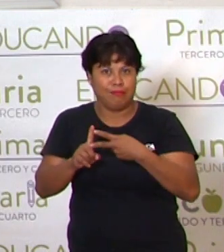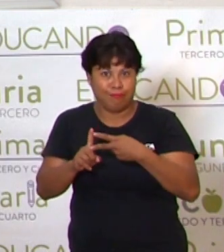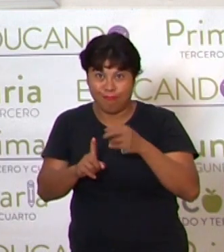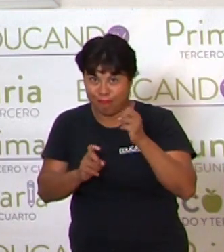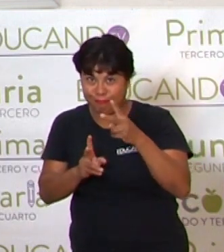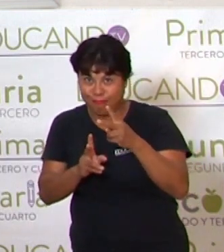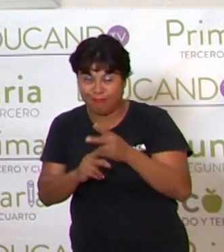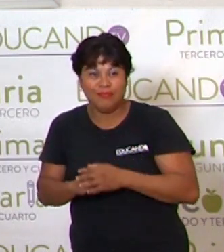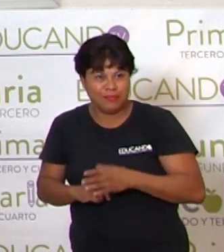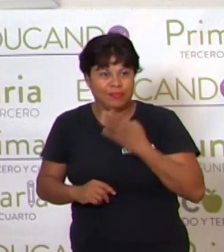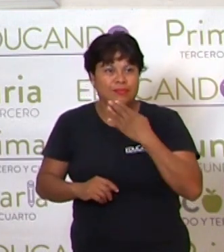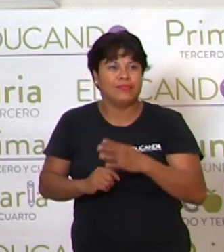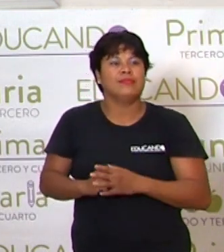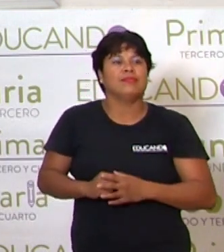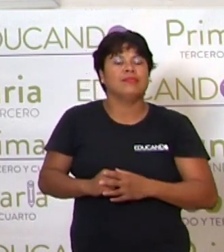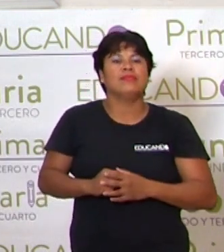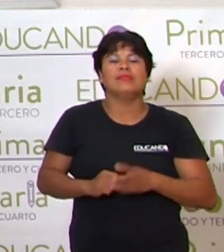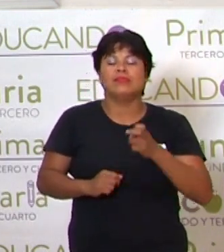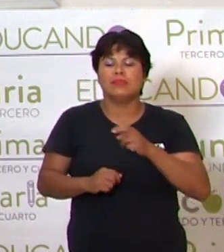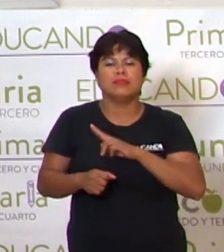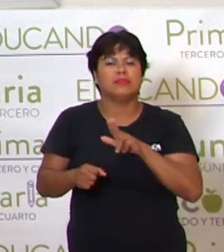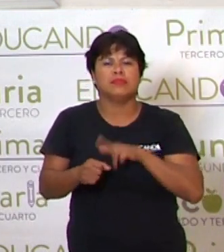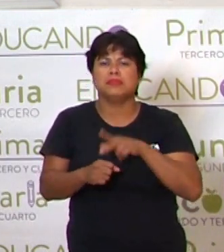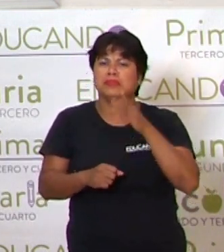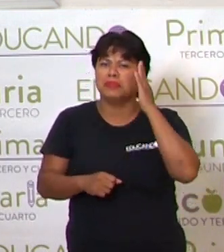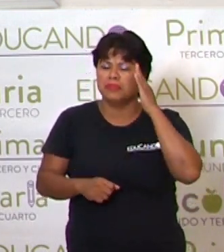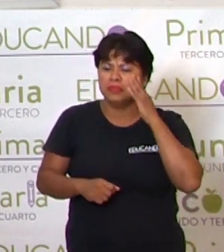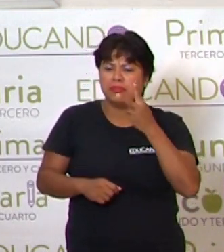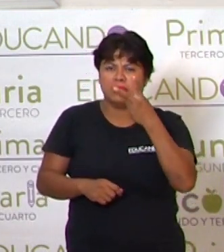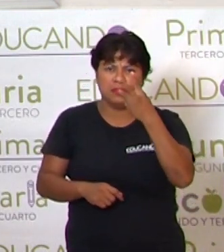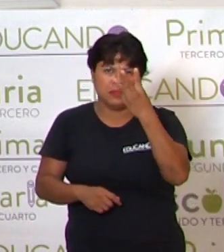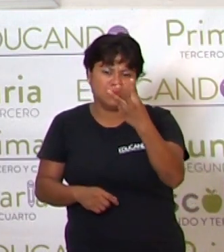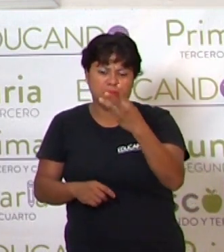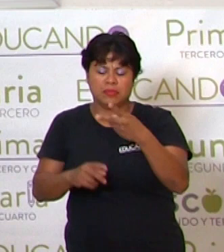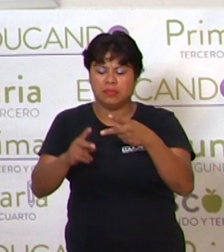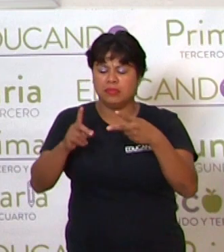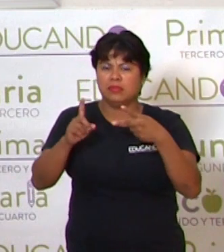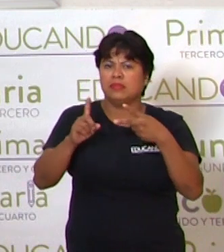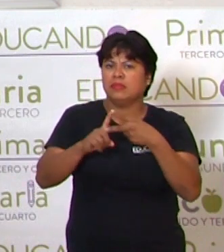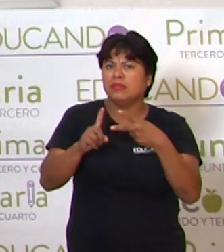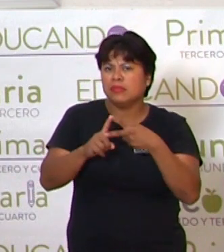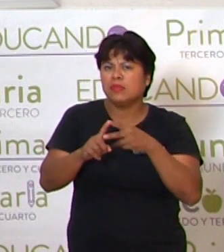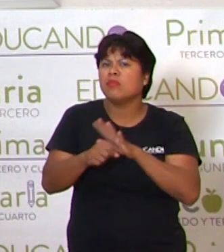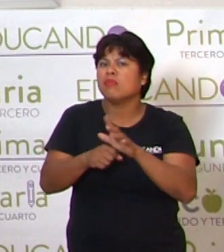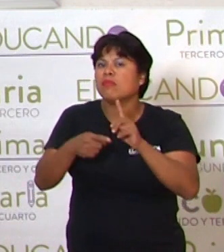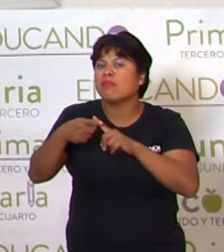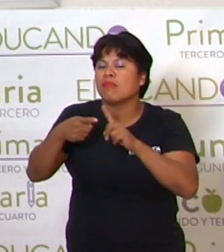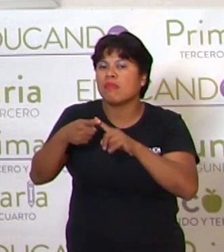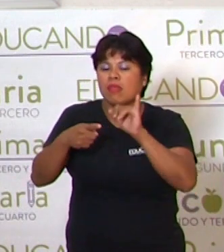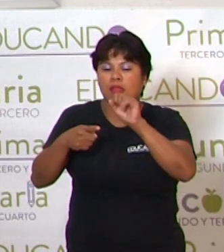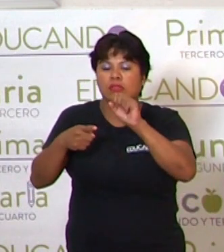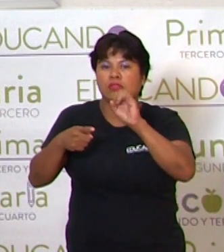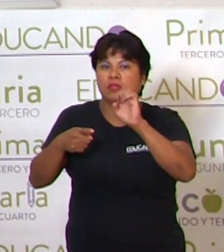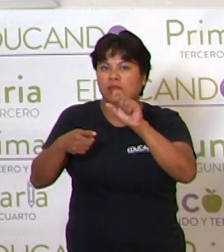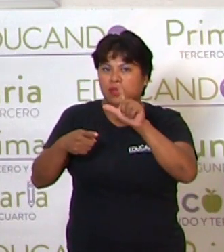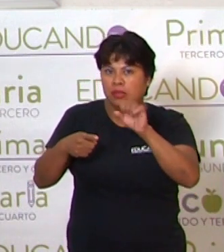¿Sí? Muy bien. Normalmente tú conoces tres tipos de triángulos, ¿verdad? ¿Cuáles son?